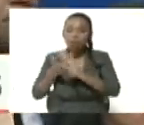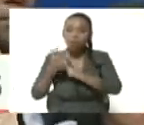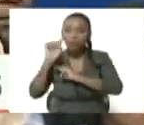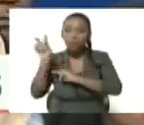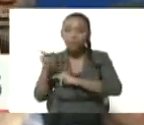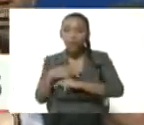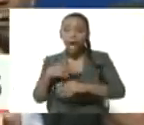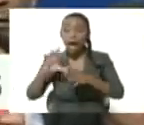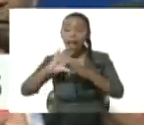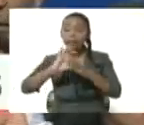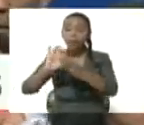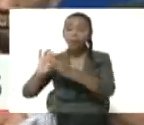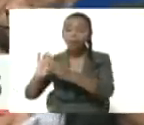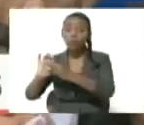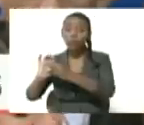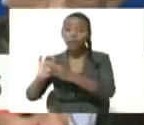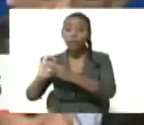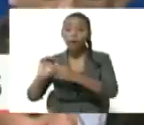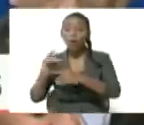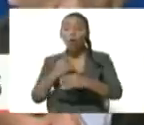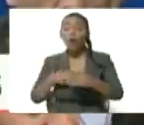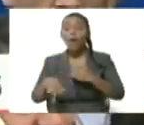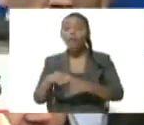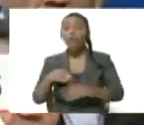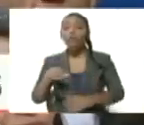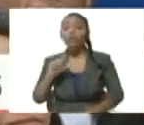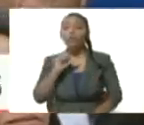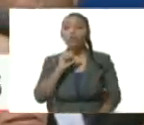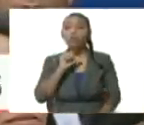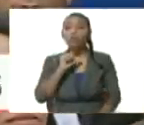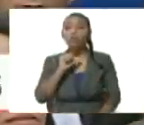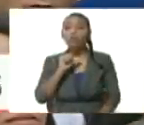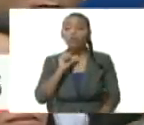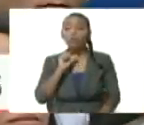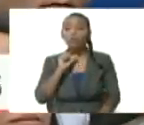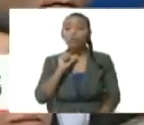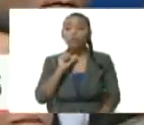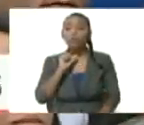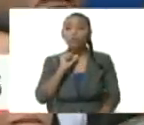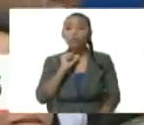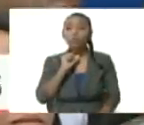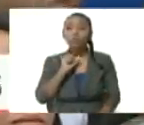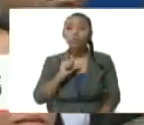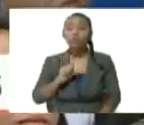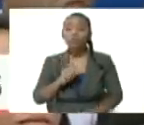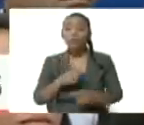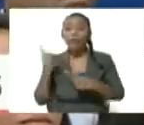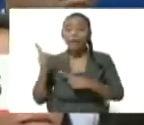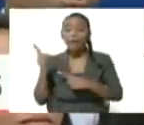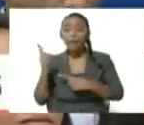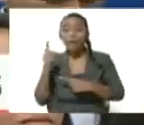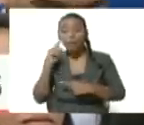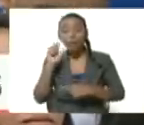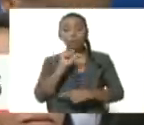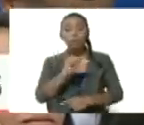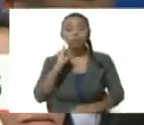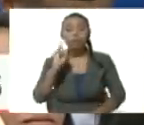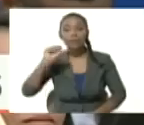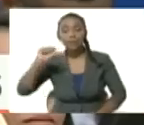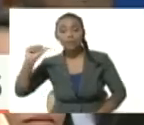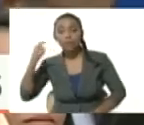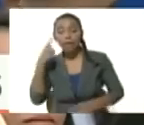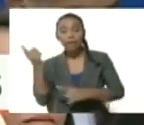las articulaciones con la Superintendencia Nacional de Actividades Hípicas, que nos permita a nosotros incorporar en sus sistemas